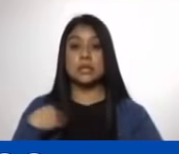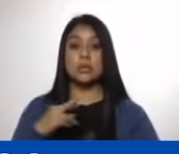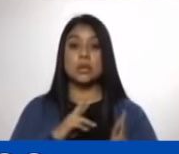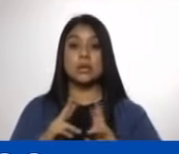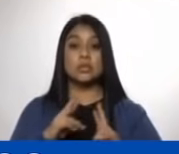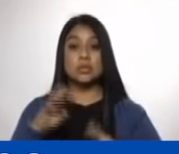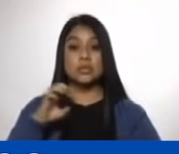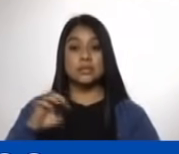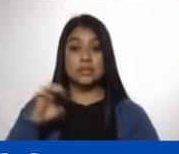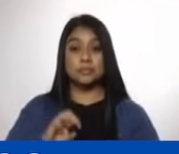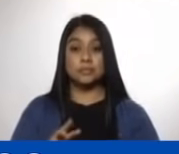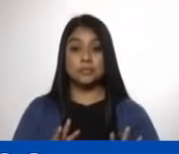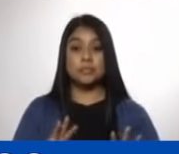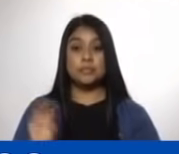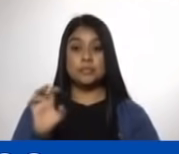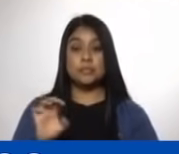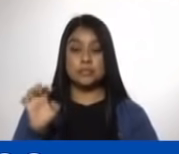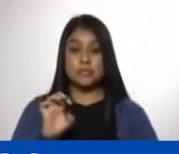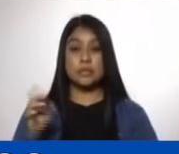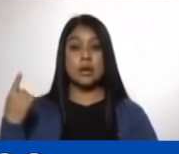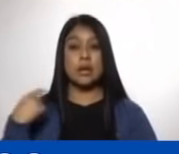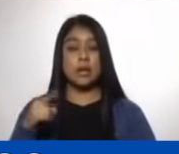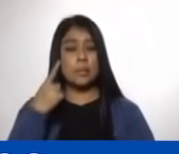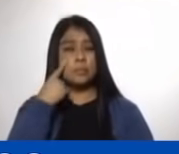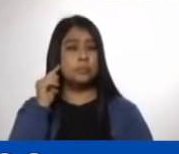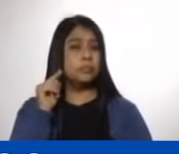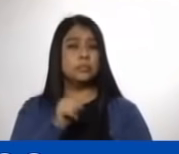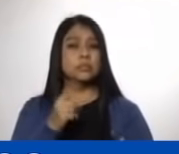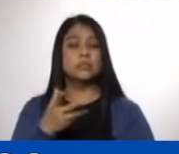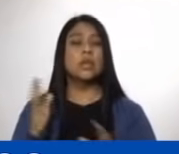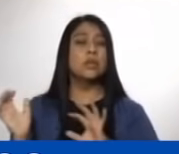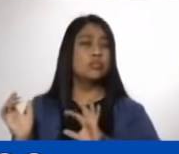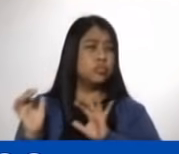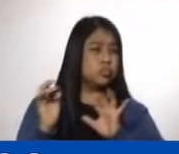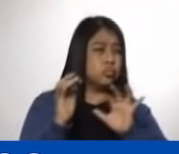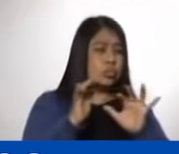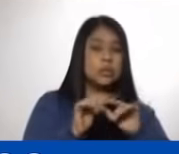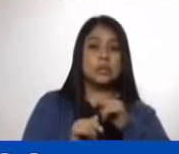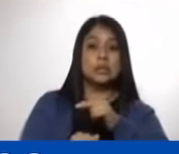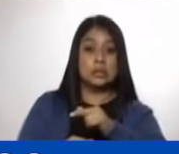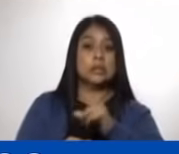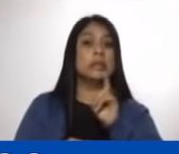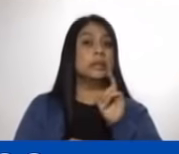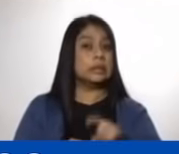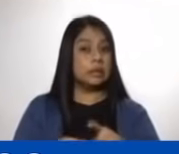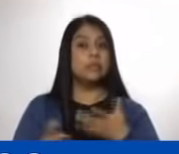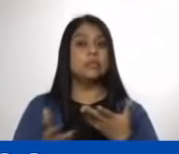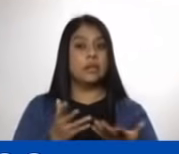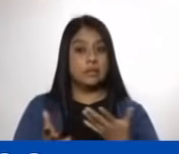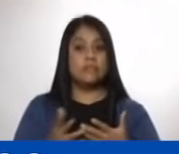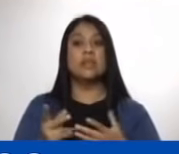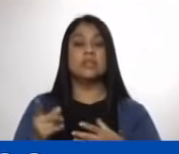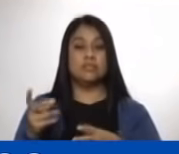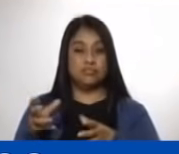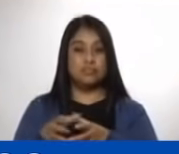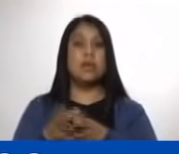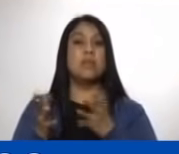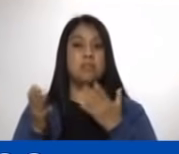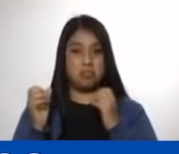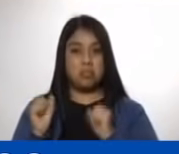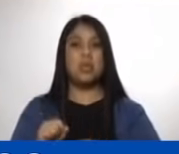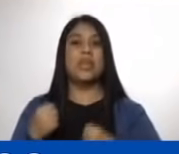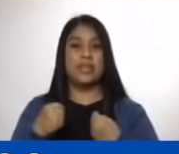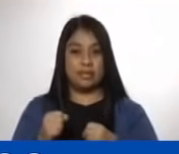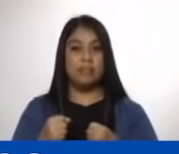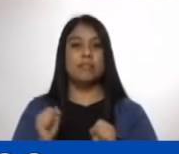Exteriores el 8 de enero para hacer énfasis en que dicho flujo masivo de personas tendría grandes posibilidades de concretarse